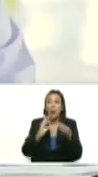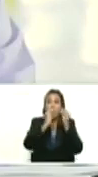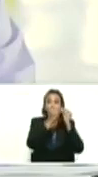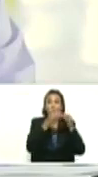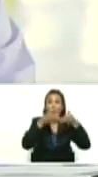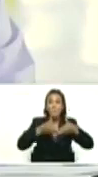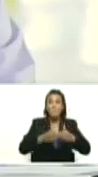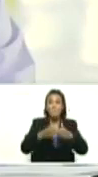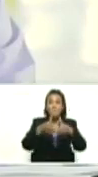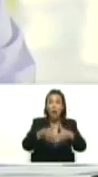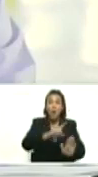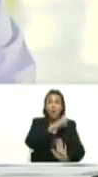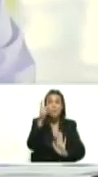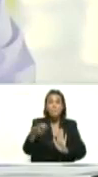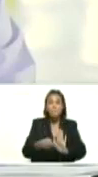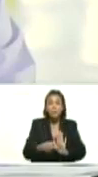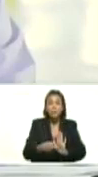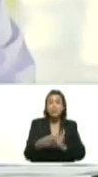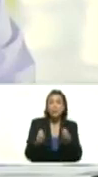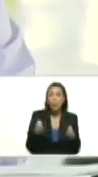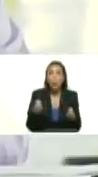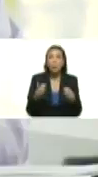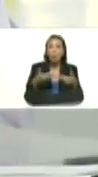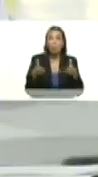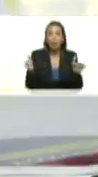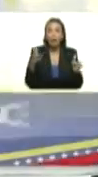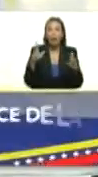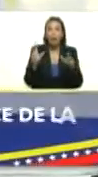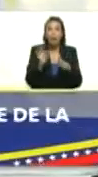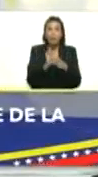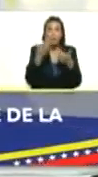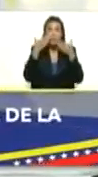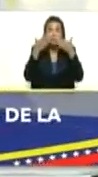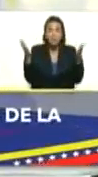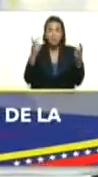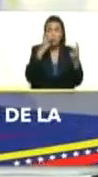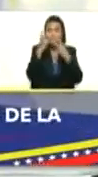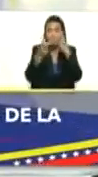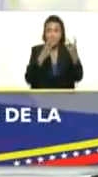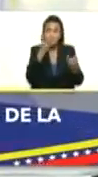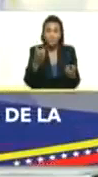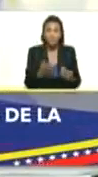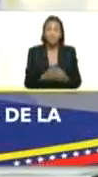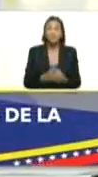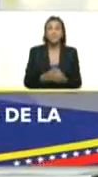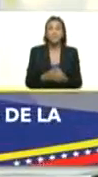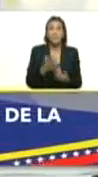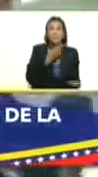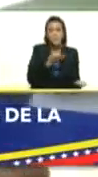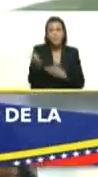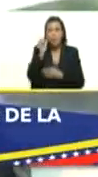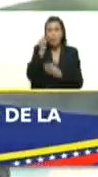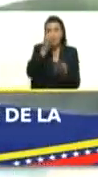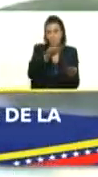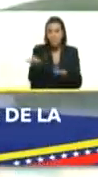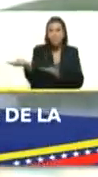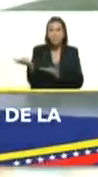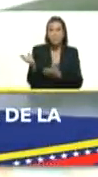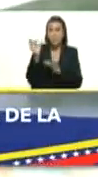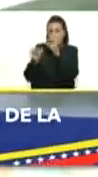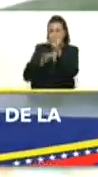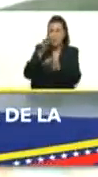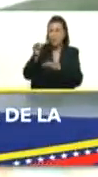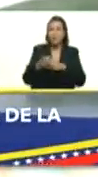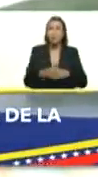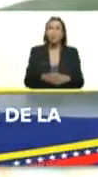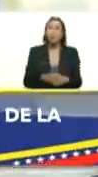restauración completa y la puesta en funcionamiento del barco Leander. Por favor, bienvenido.